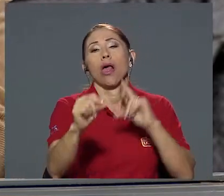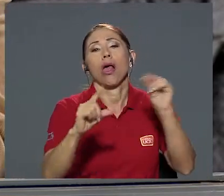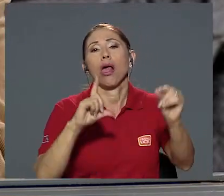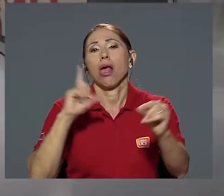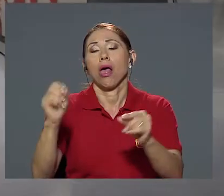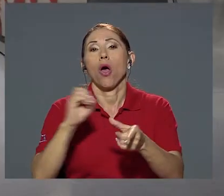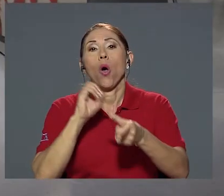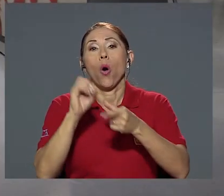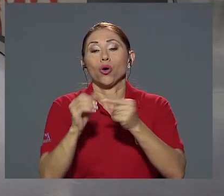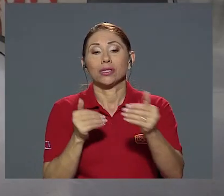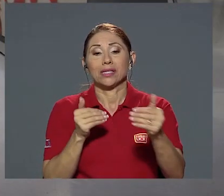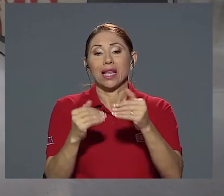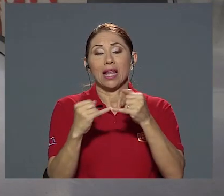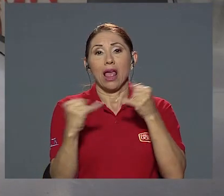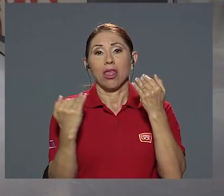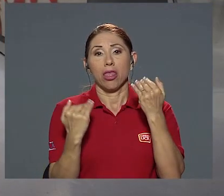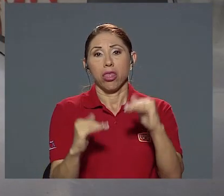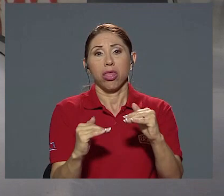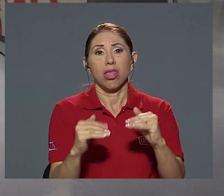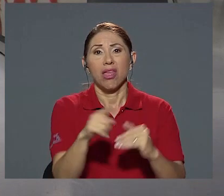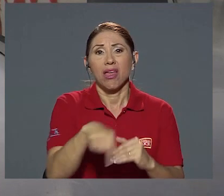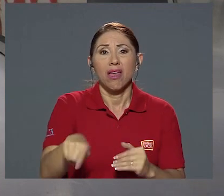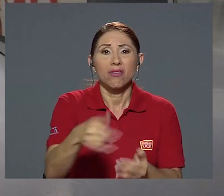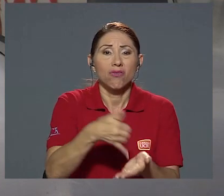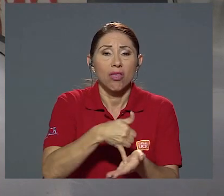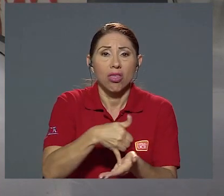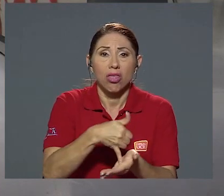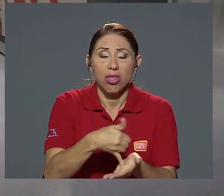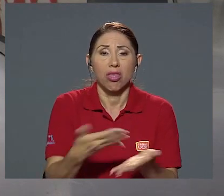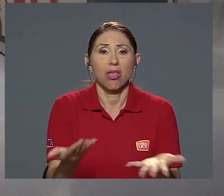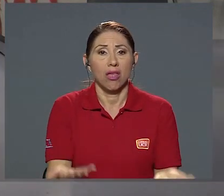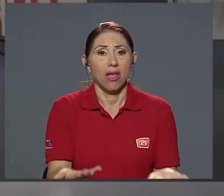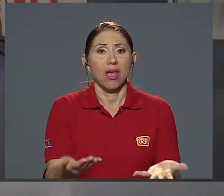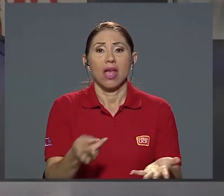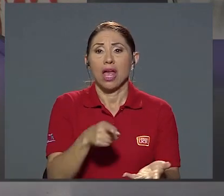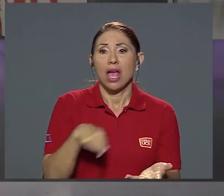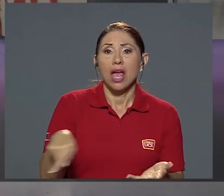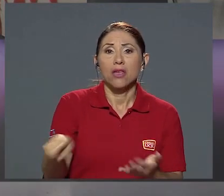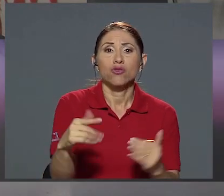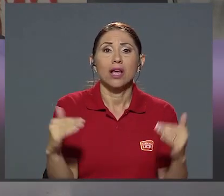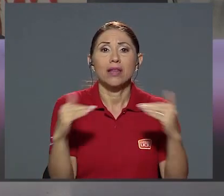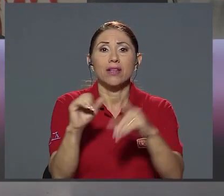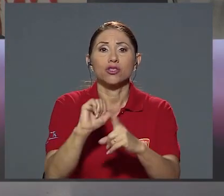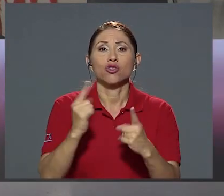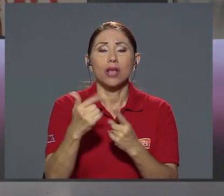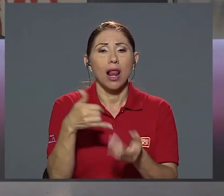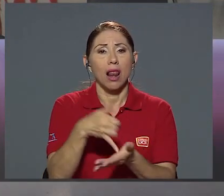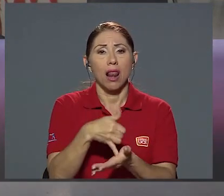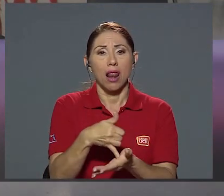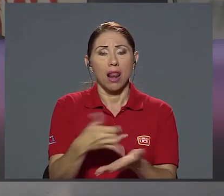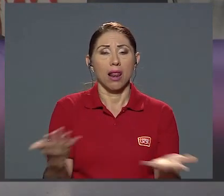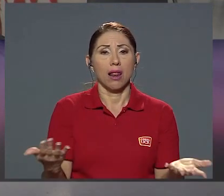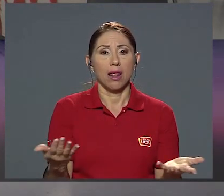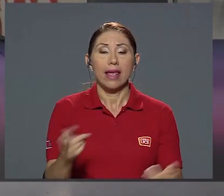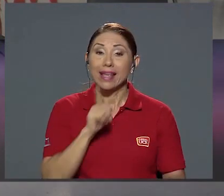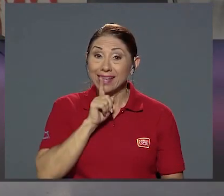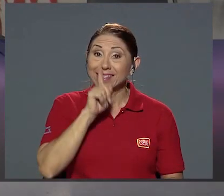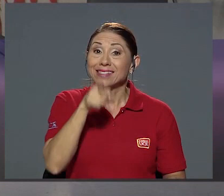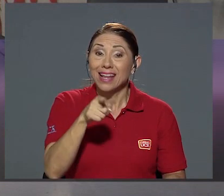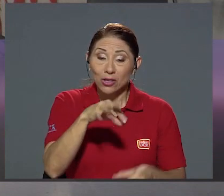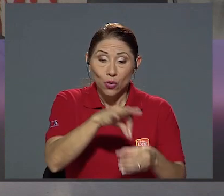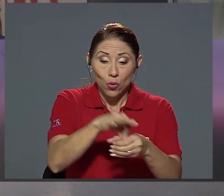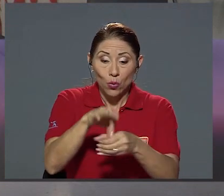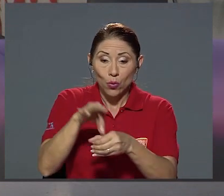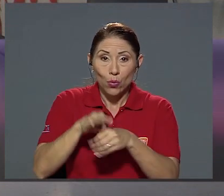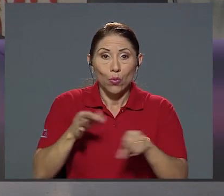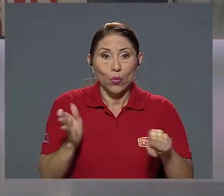amplias deficiencias en materia infraestructural, ni qué decir en el ámbito de lo social. Es cierto, evidentemente, la actividad piñera en